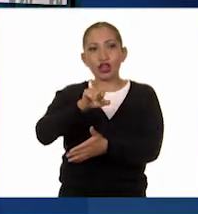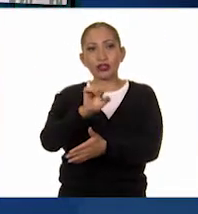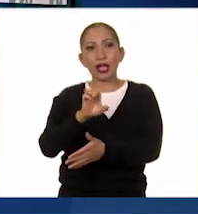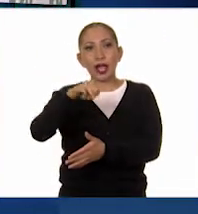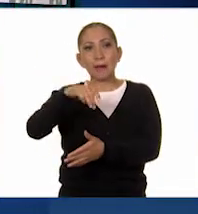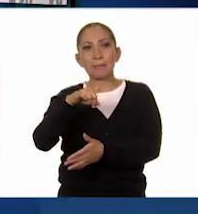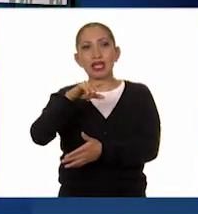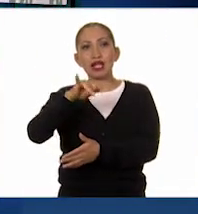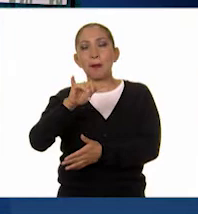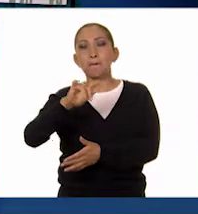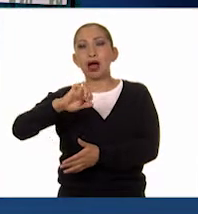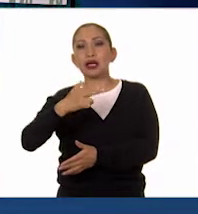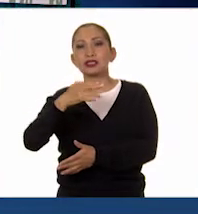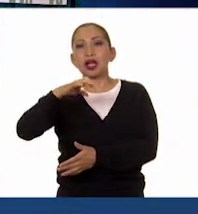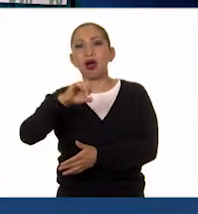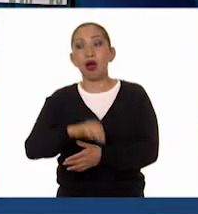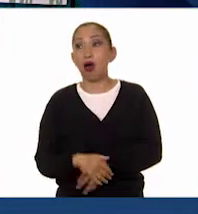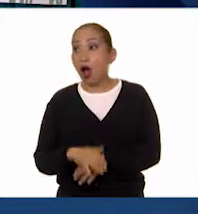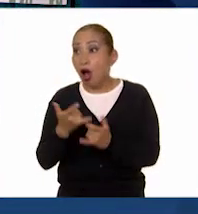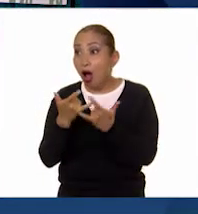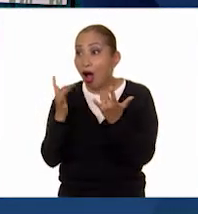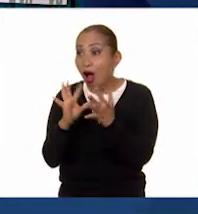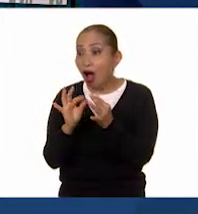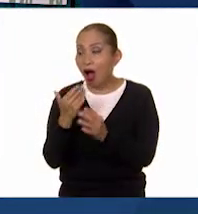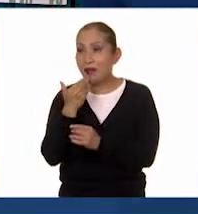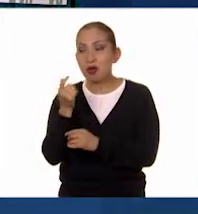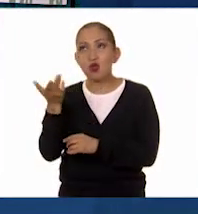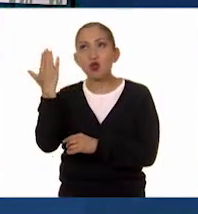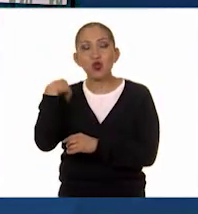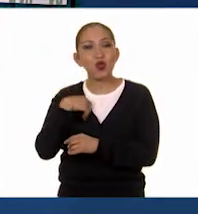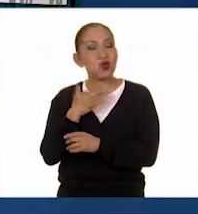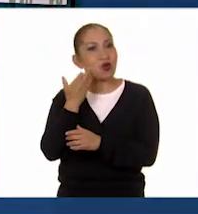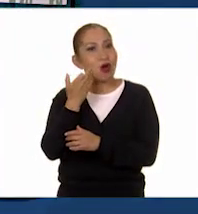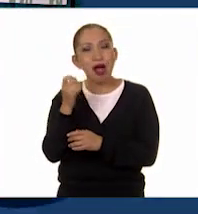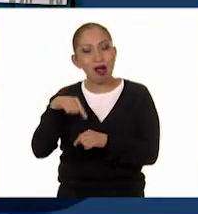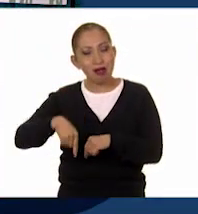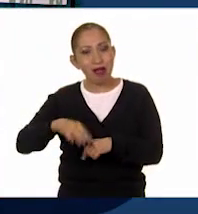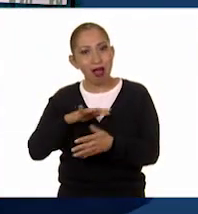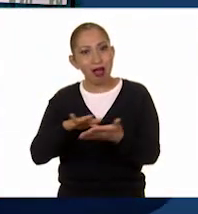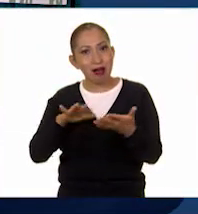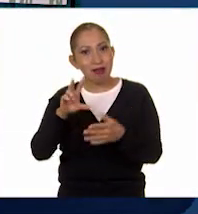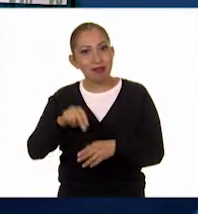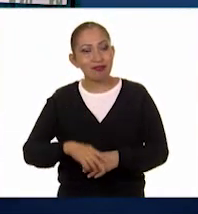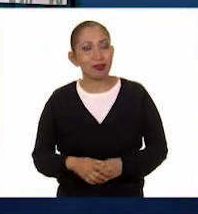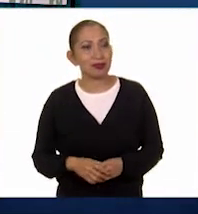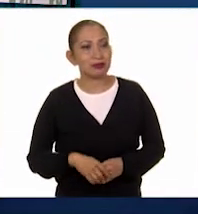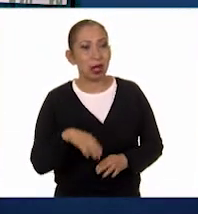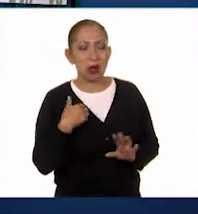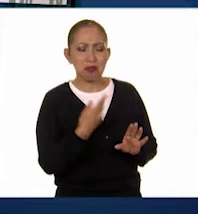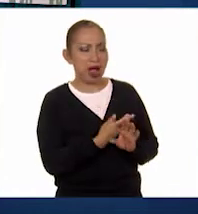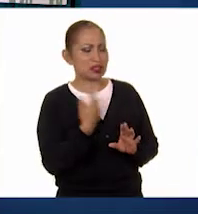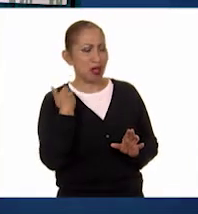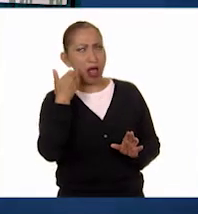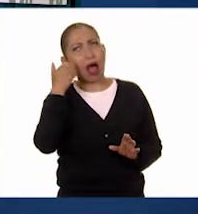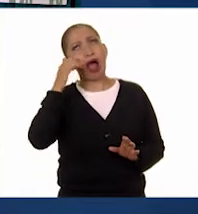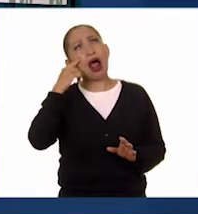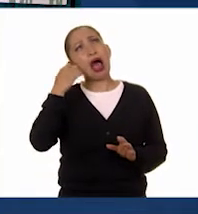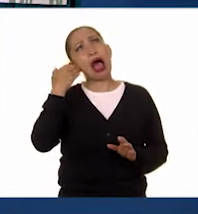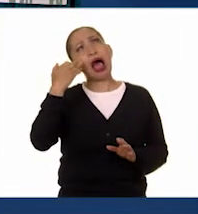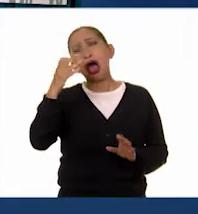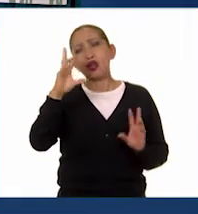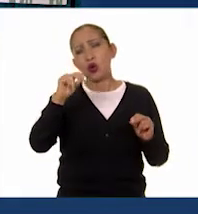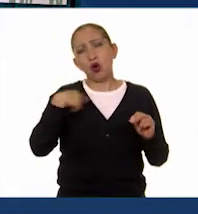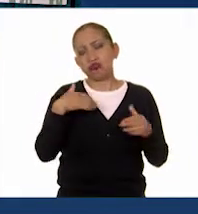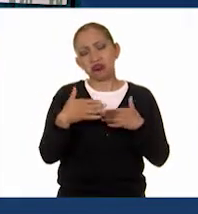Pacheco. ¿Un cuento? Oye, qué bien, hace mucho que no leíamos uno aquí. Pues no ha pasado tanto tiempo realmente,